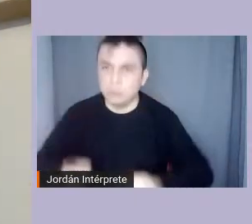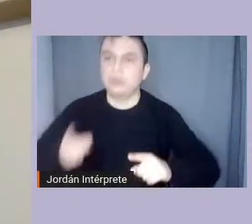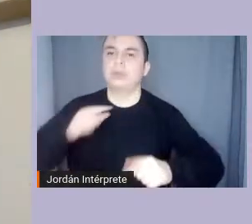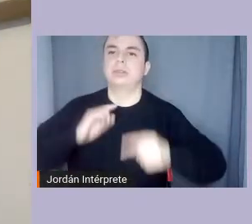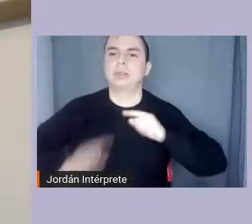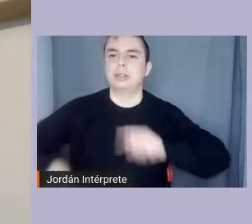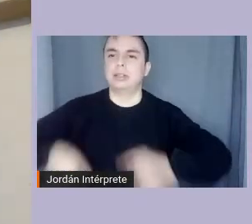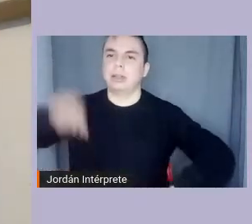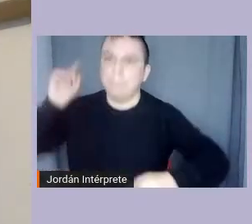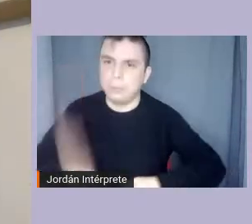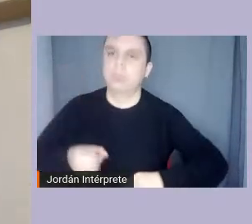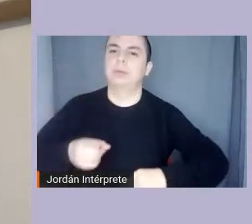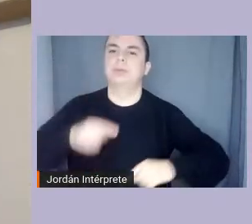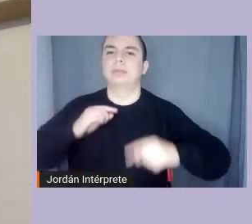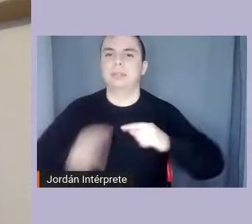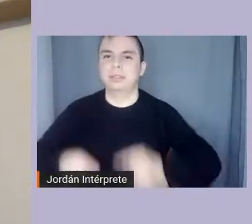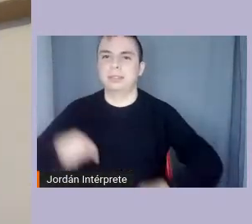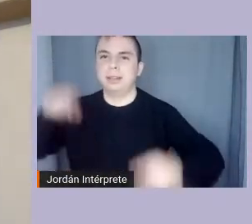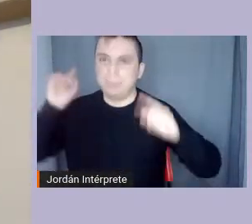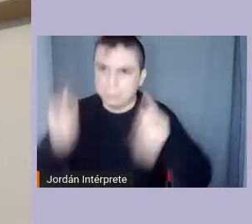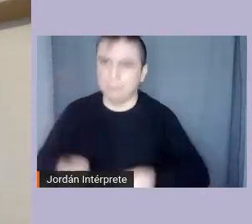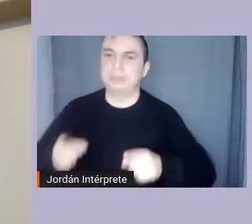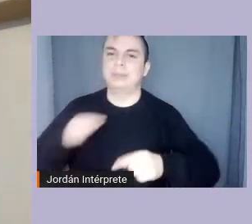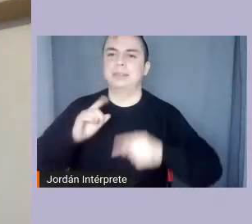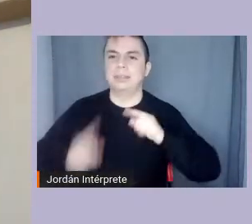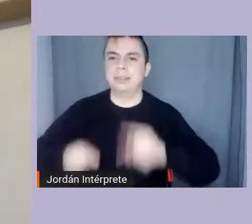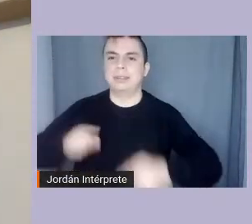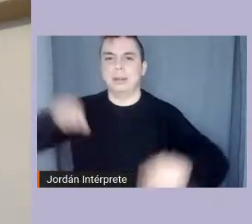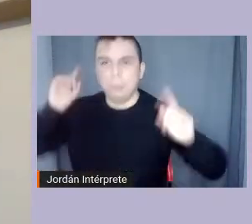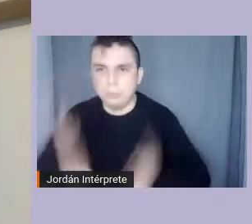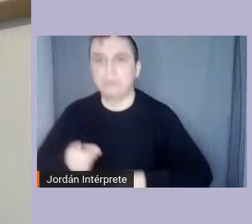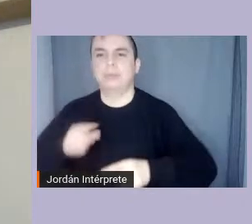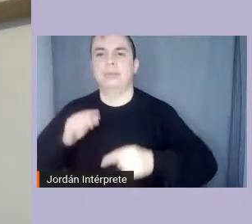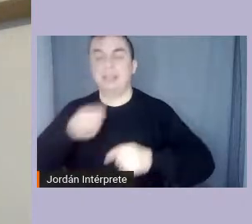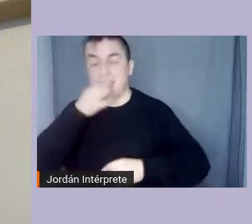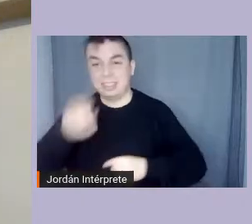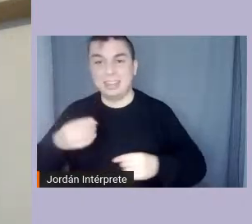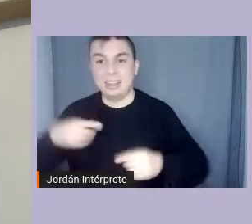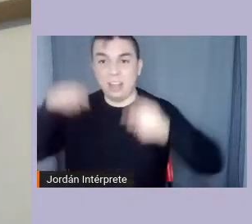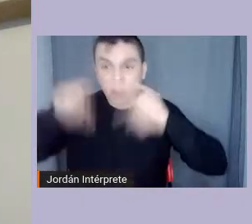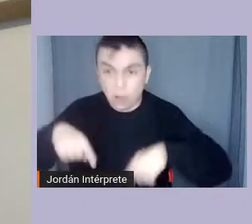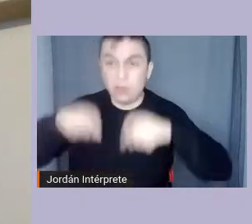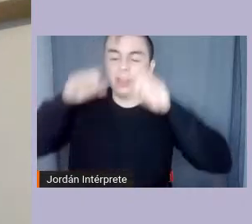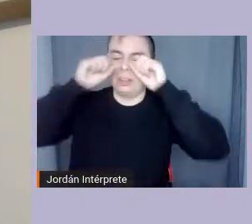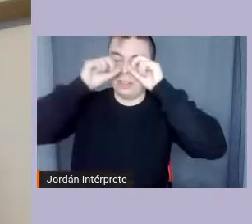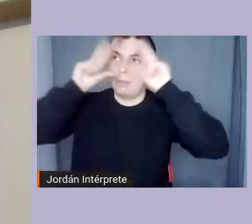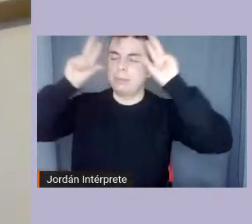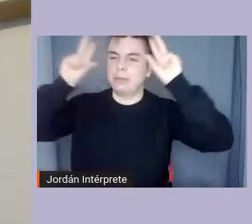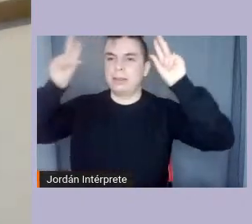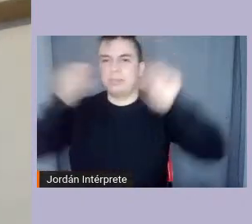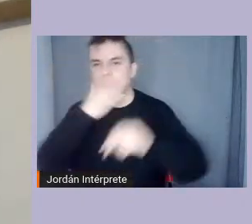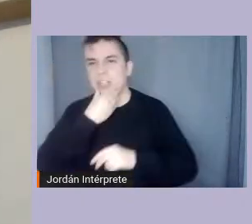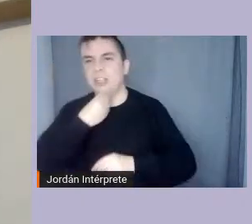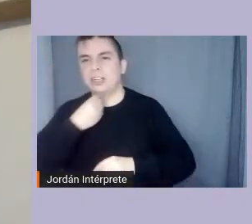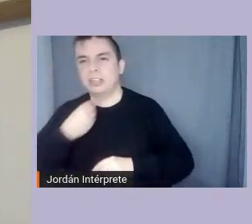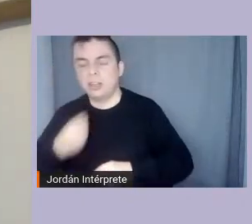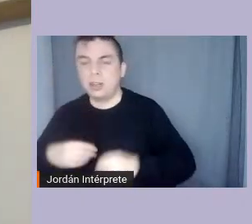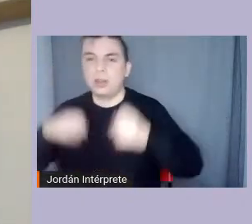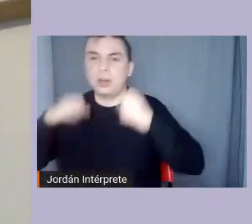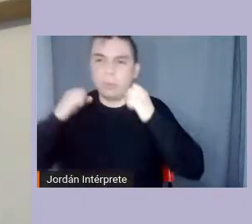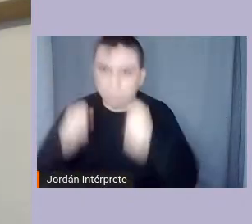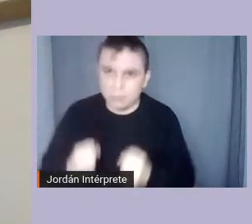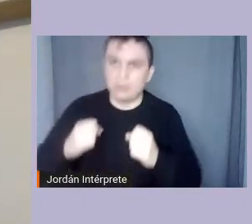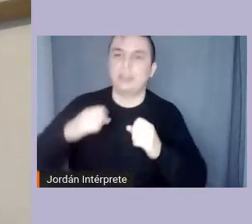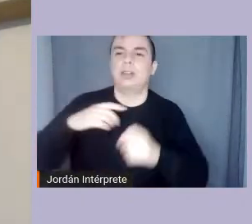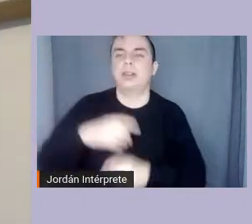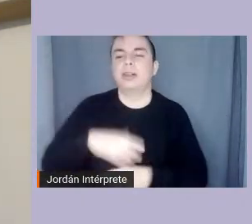Hoy desperté, está muy fuerte, con ganas de cantar. Nada más bonito